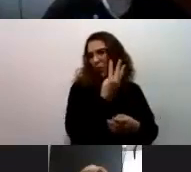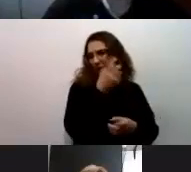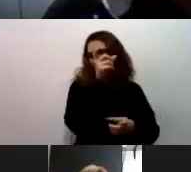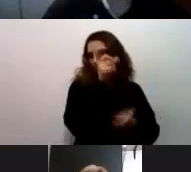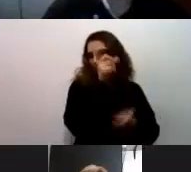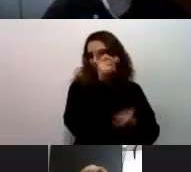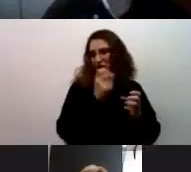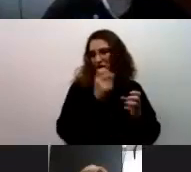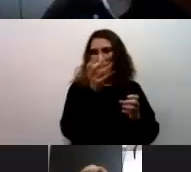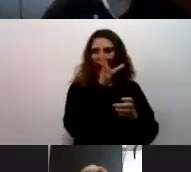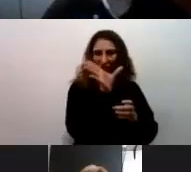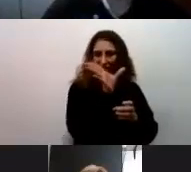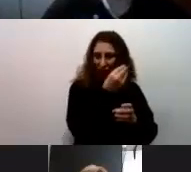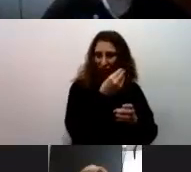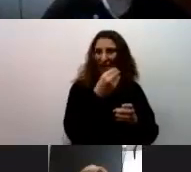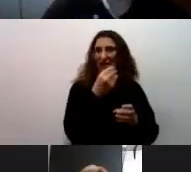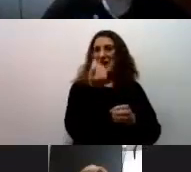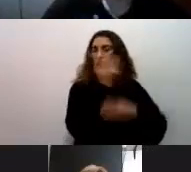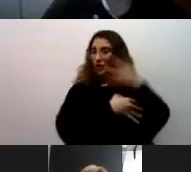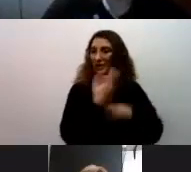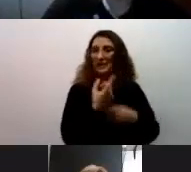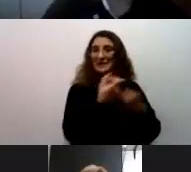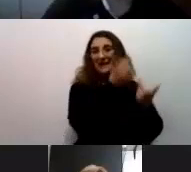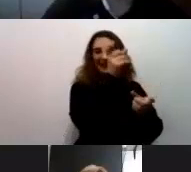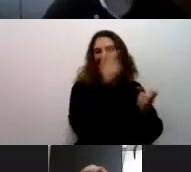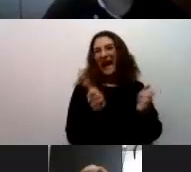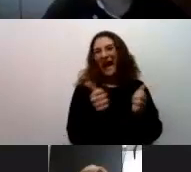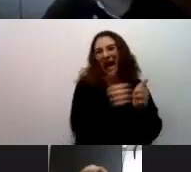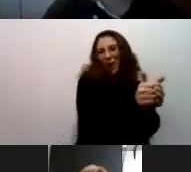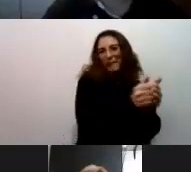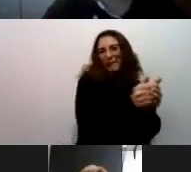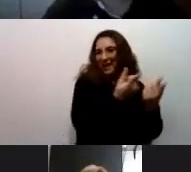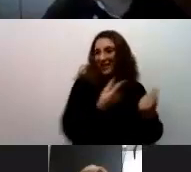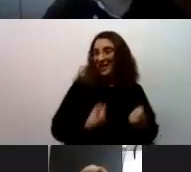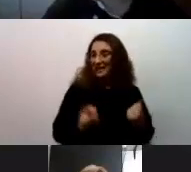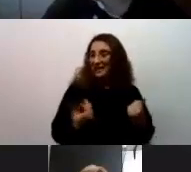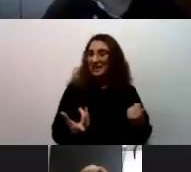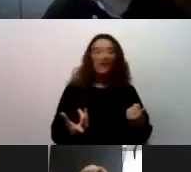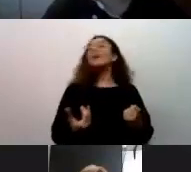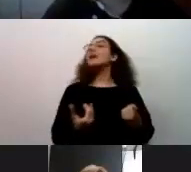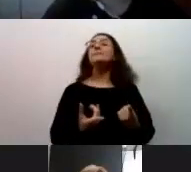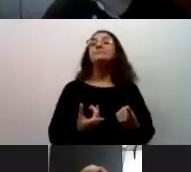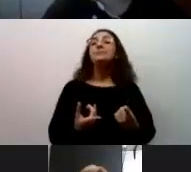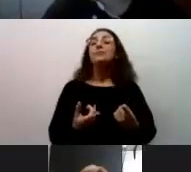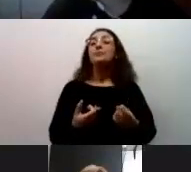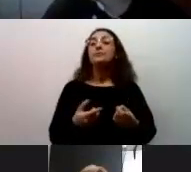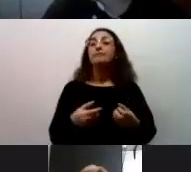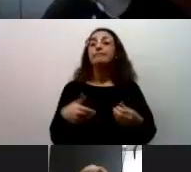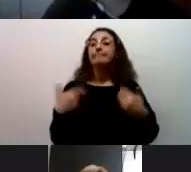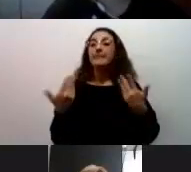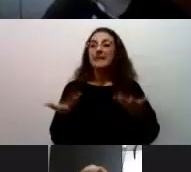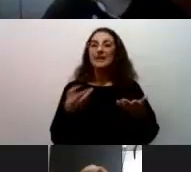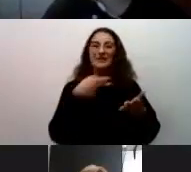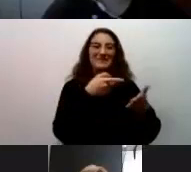movilizarse que requieran de acompañante, al mismo tiempo que presenten, que se presente